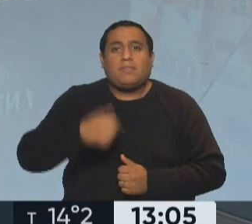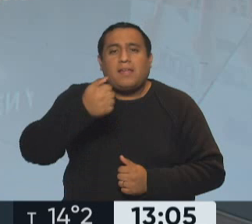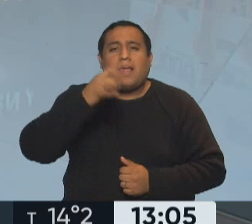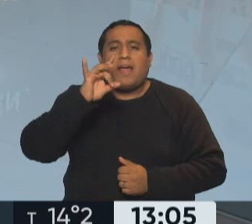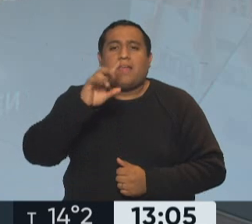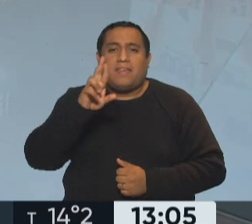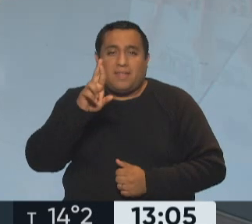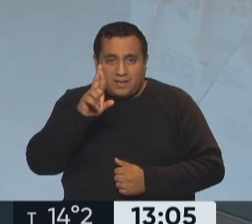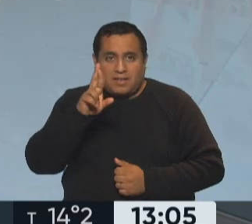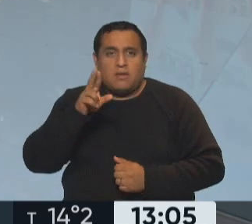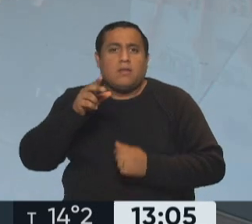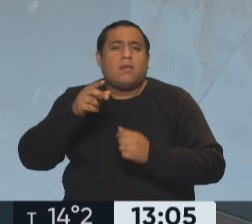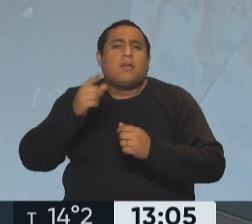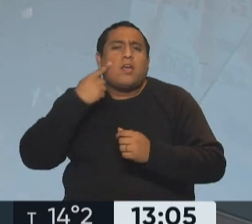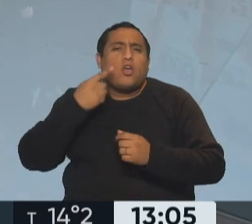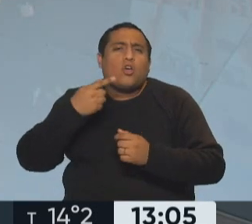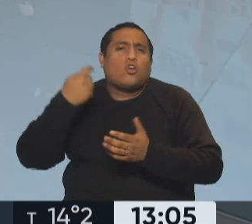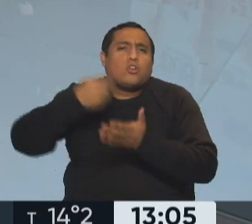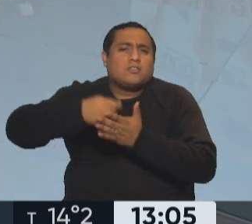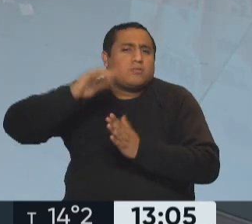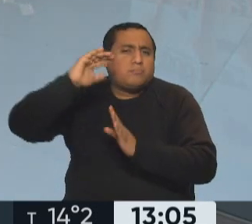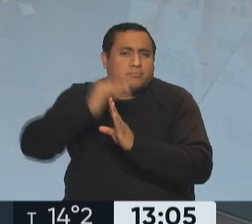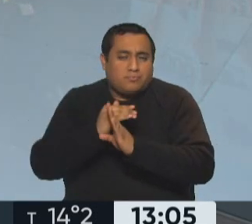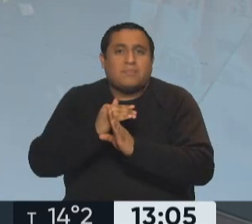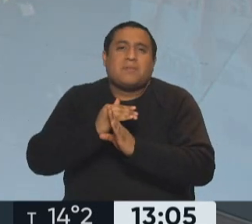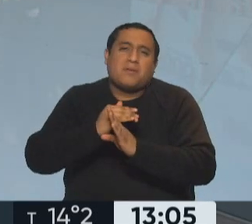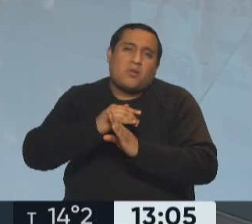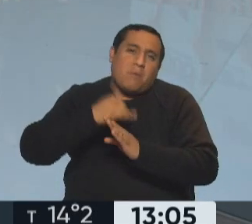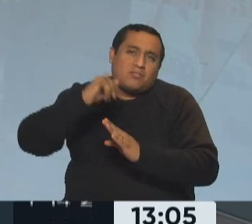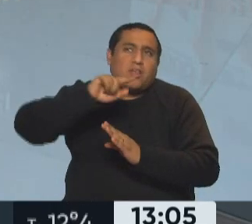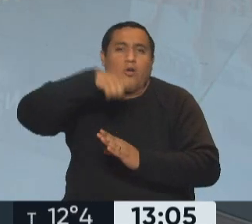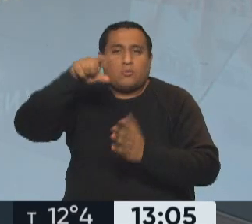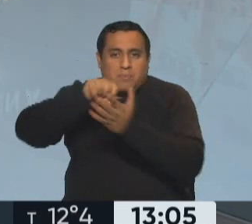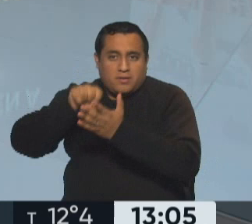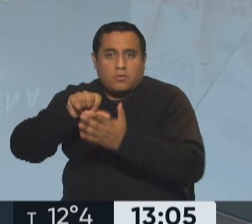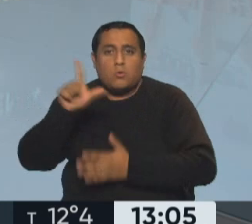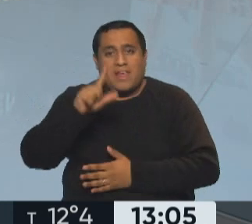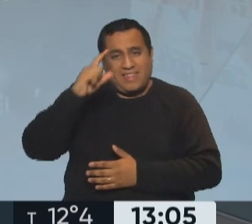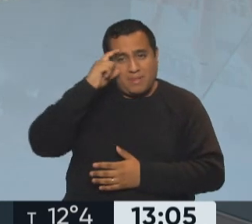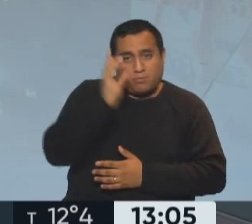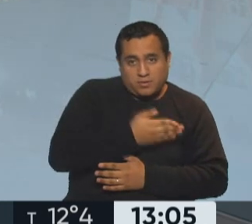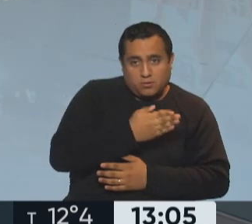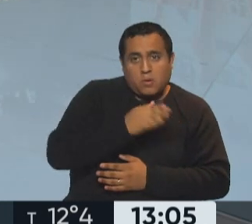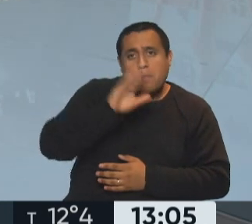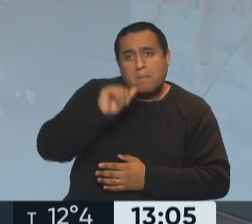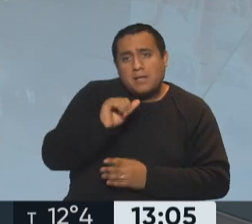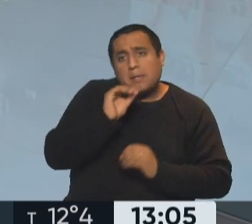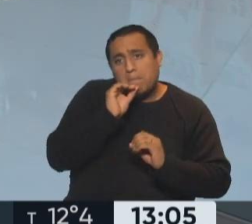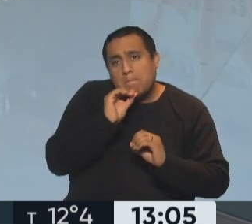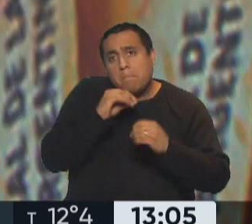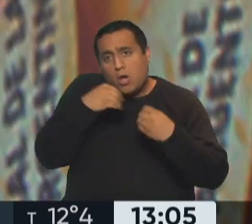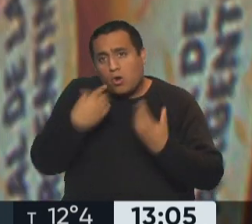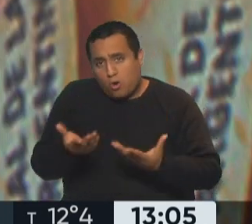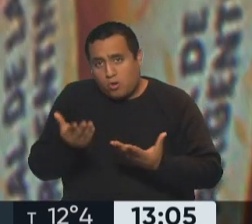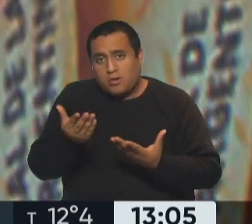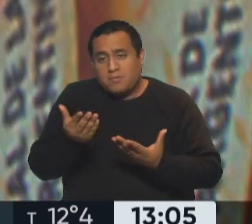ADR, títulos, acciones en el exterior. Lunes 10%, martes corrigió para bien, es decir,